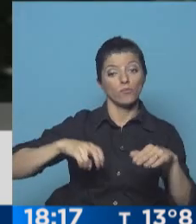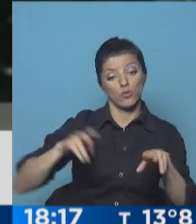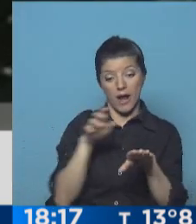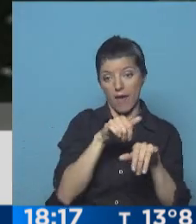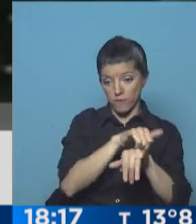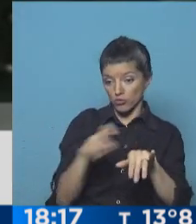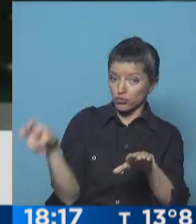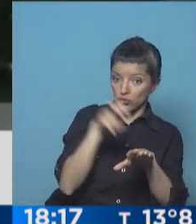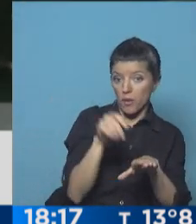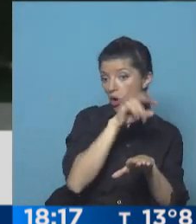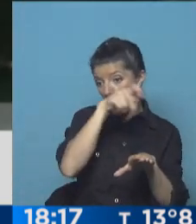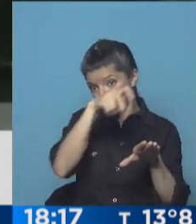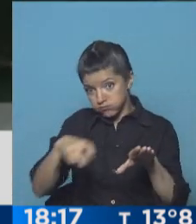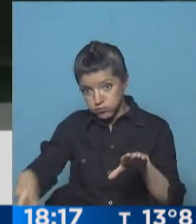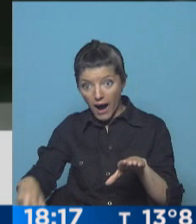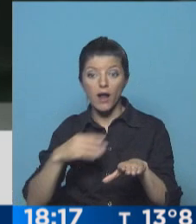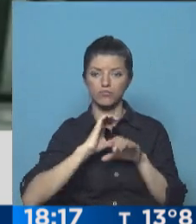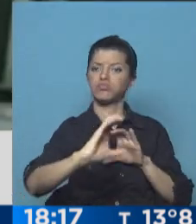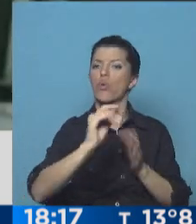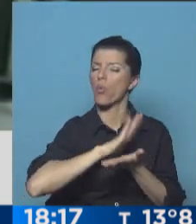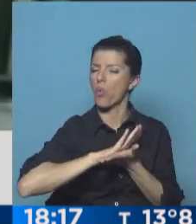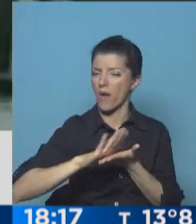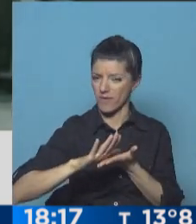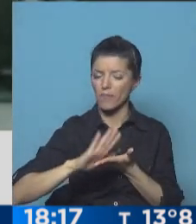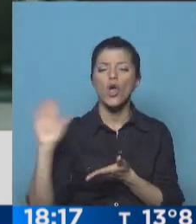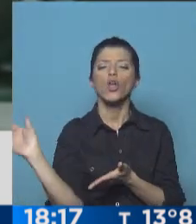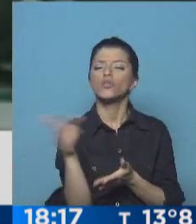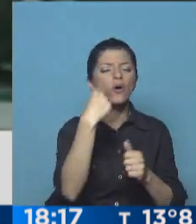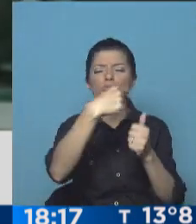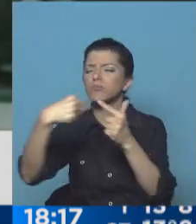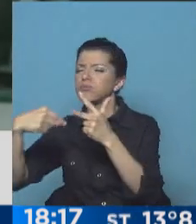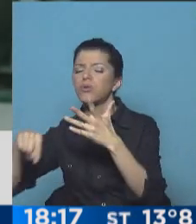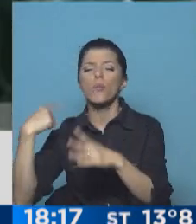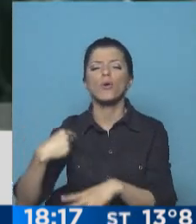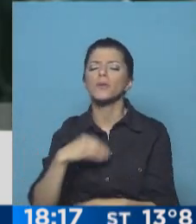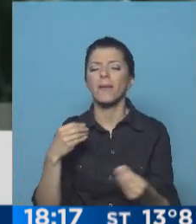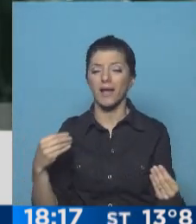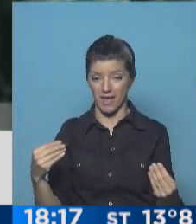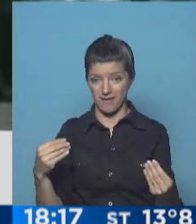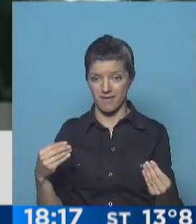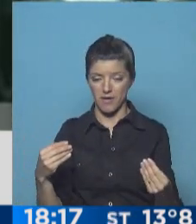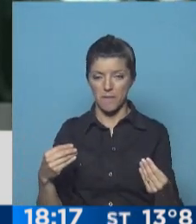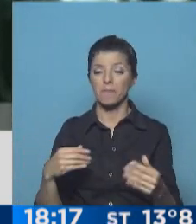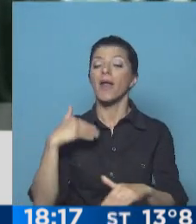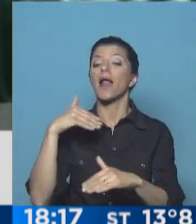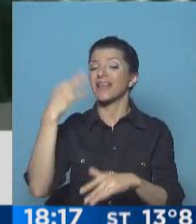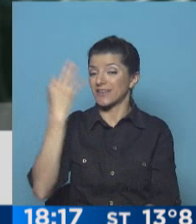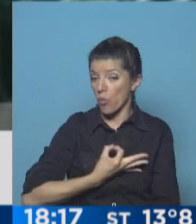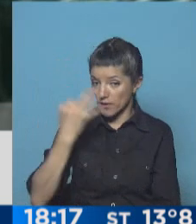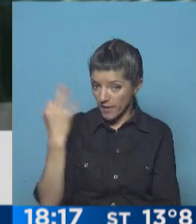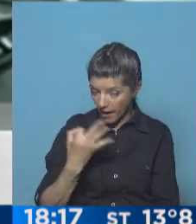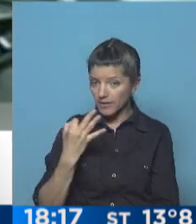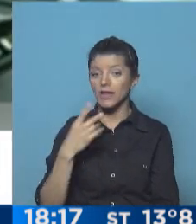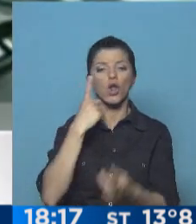aviones. Toda esta obra a lo que lleva es aumentar la capacidad y seguridad de